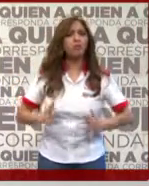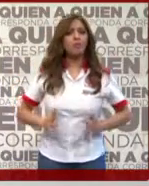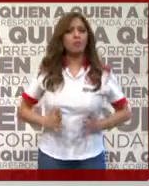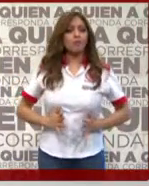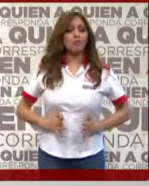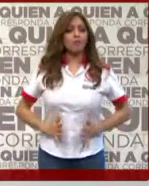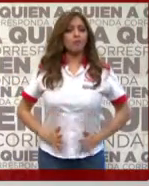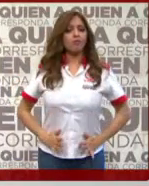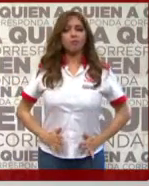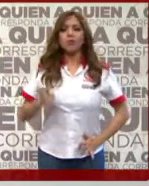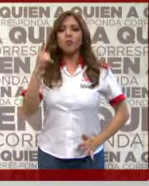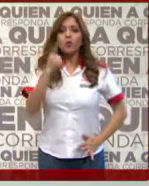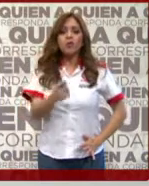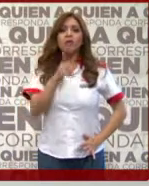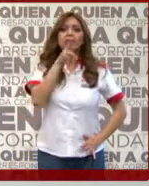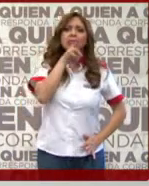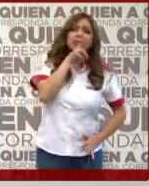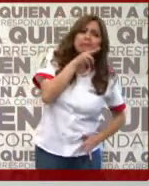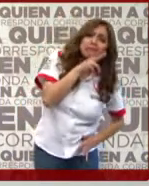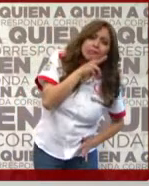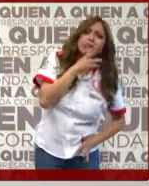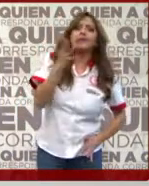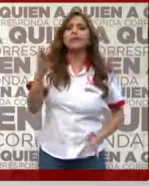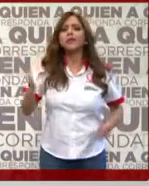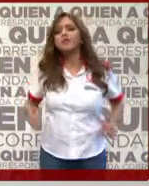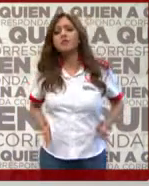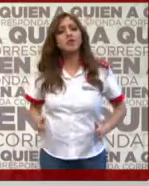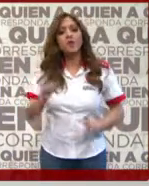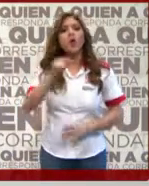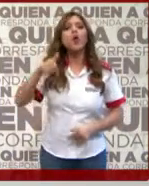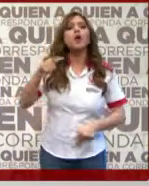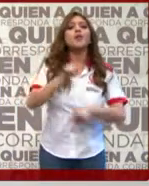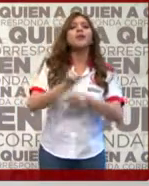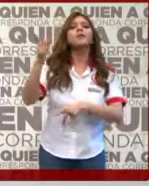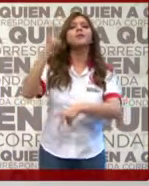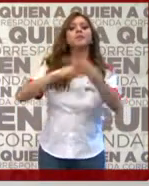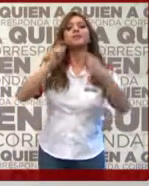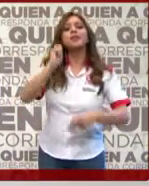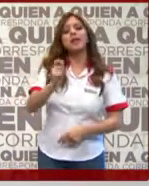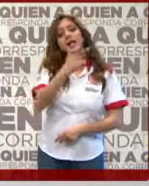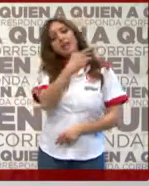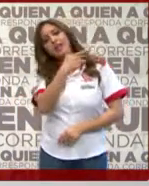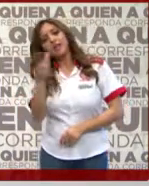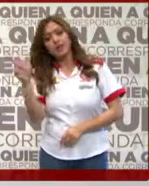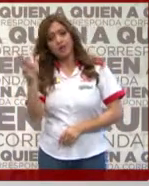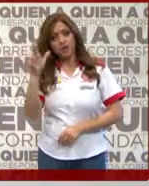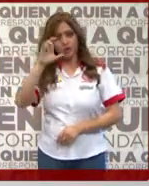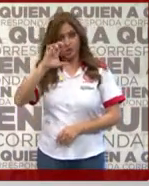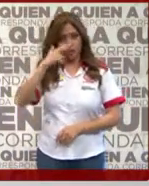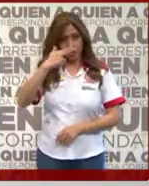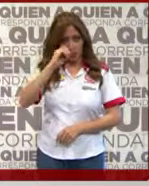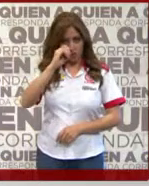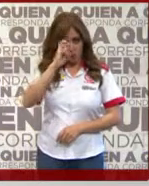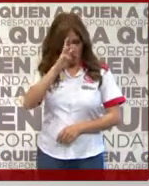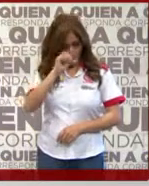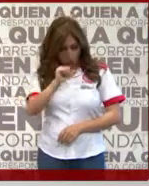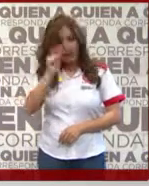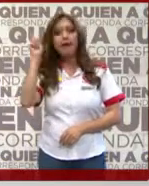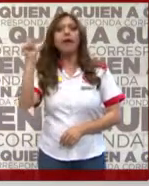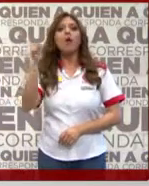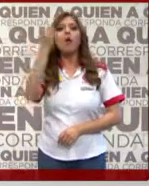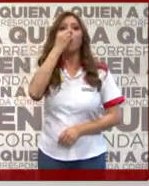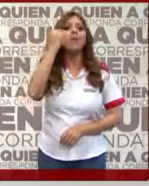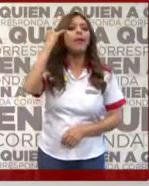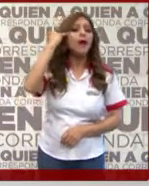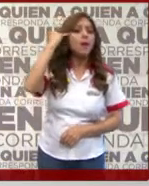sin tener remordimiento por romper la dieta. Nos acompañan nuestros amigos del restaurante Chowa, comida japonesa. Ah,